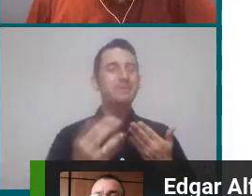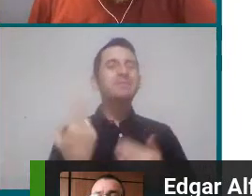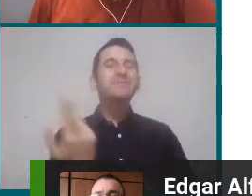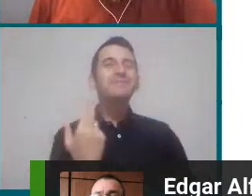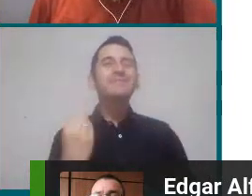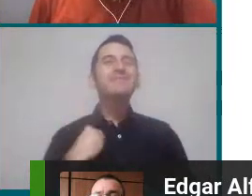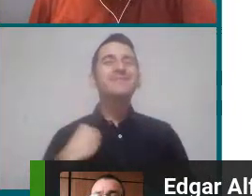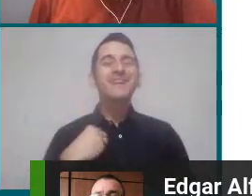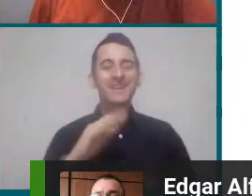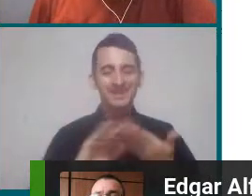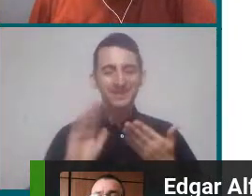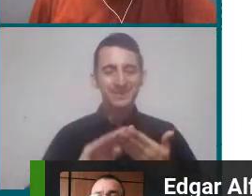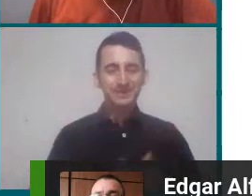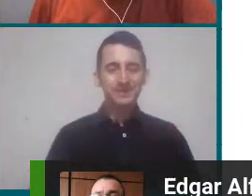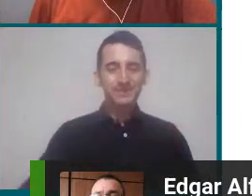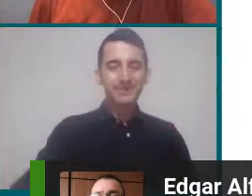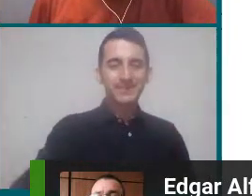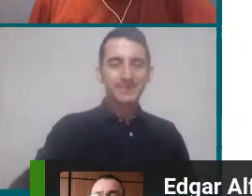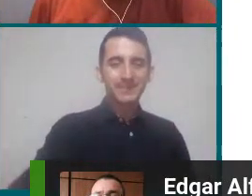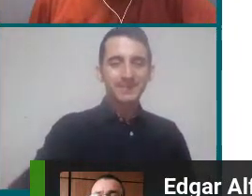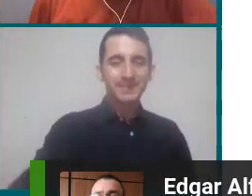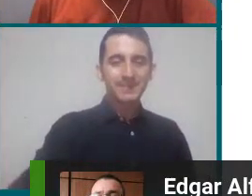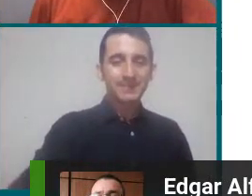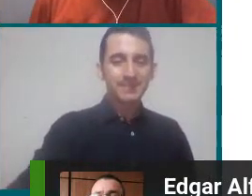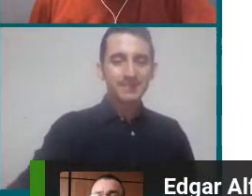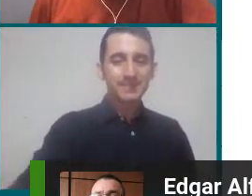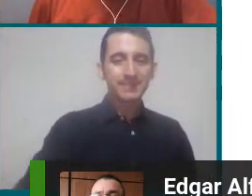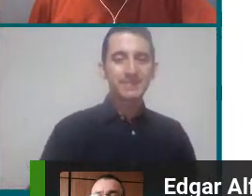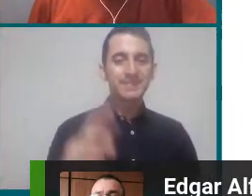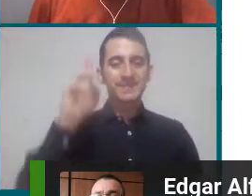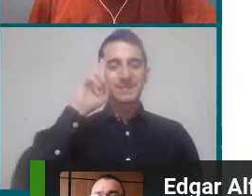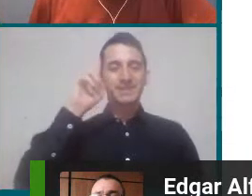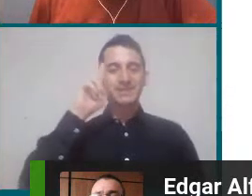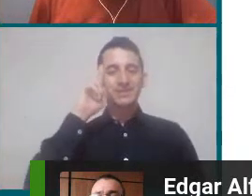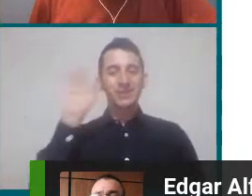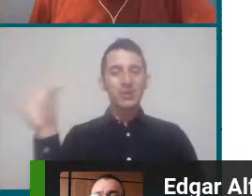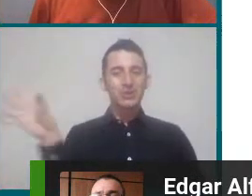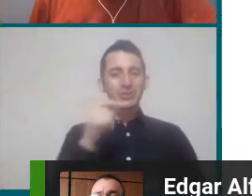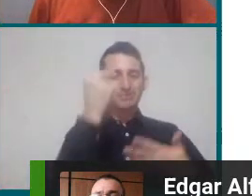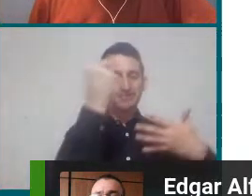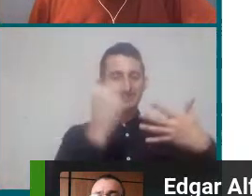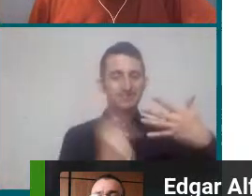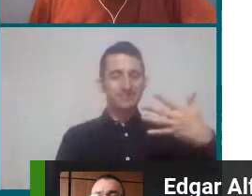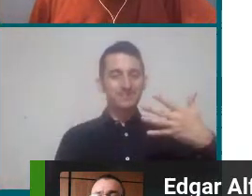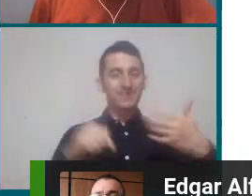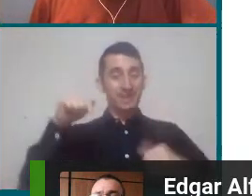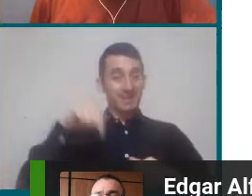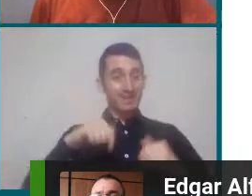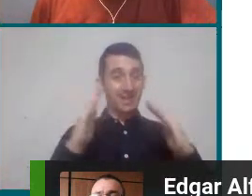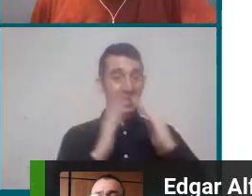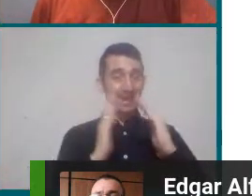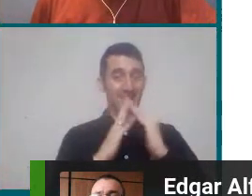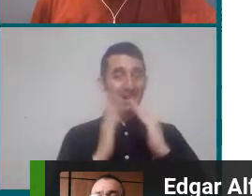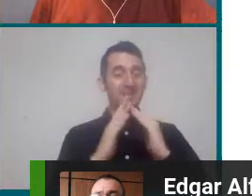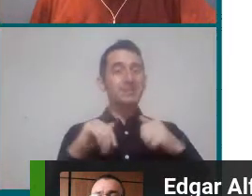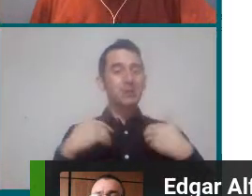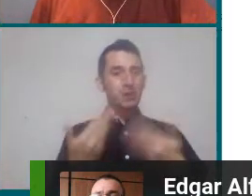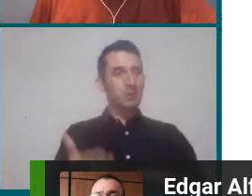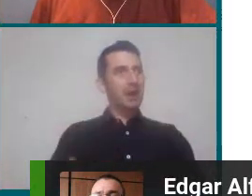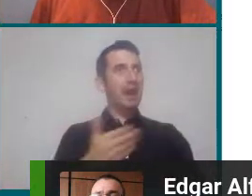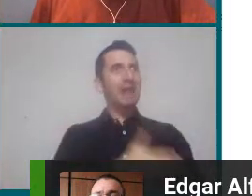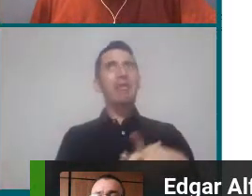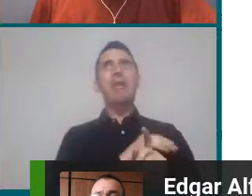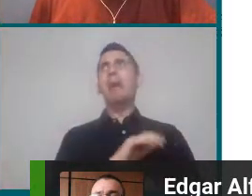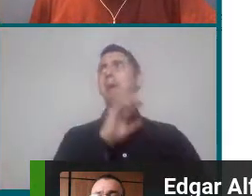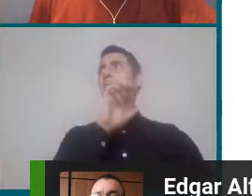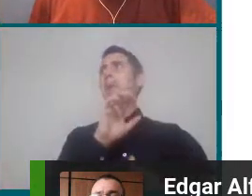me ha ido el salto al cielo? Sí, que todos los elementos que había en la casa que antes pasaban